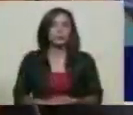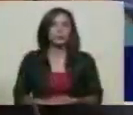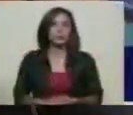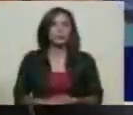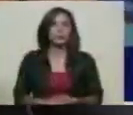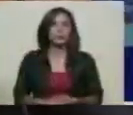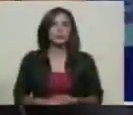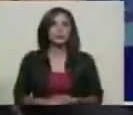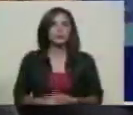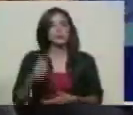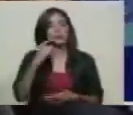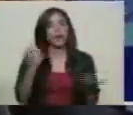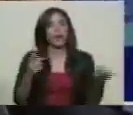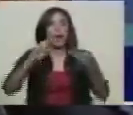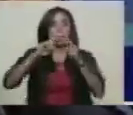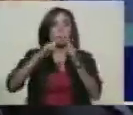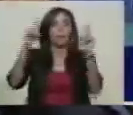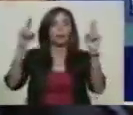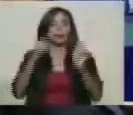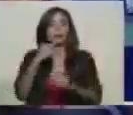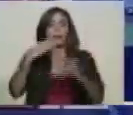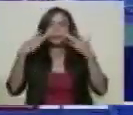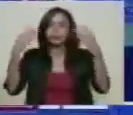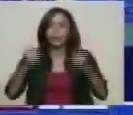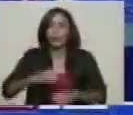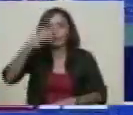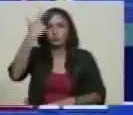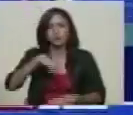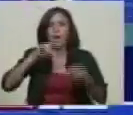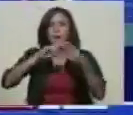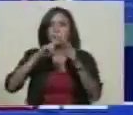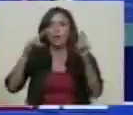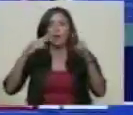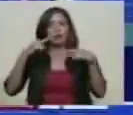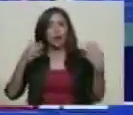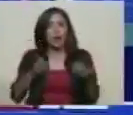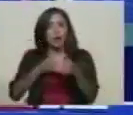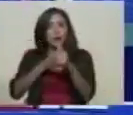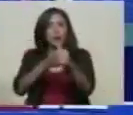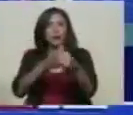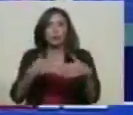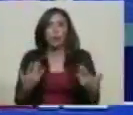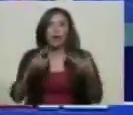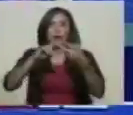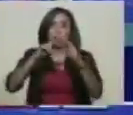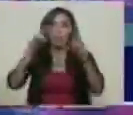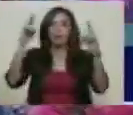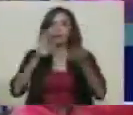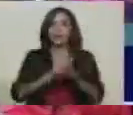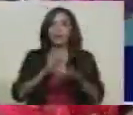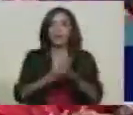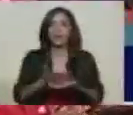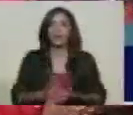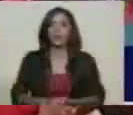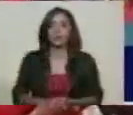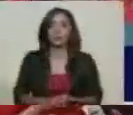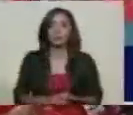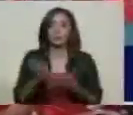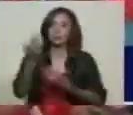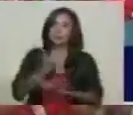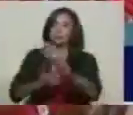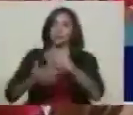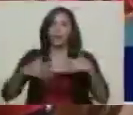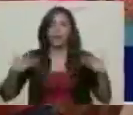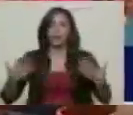Lo que viene es paz, estoy seguro. Vamos a ganar por la vía de la paz, de la prosperidad, de la